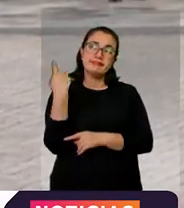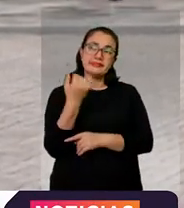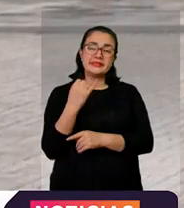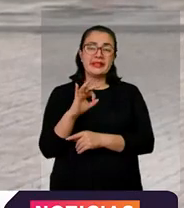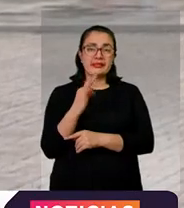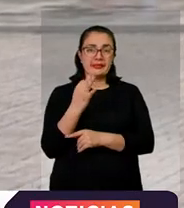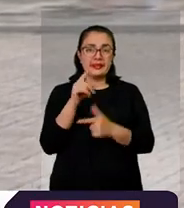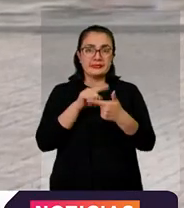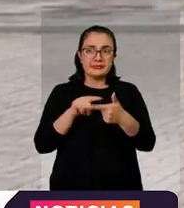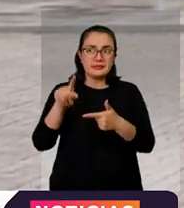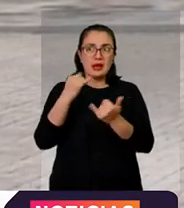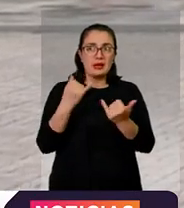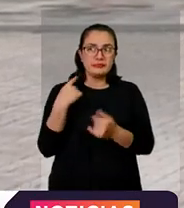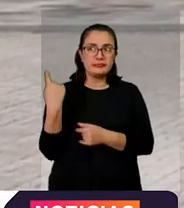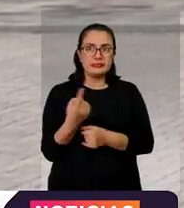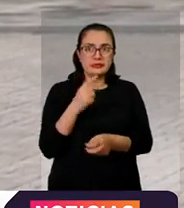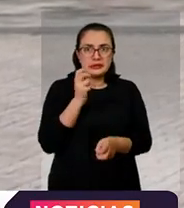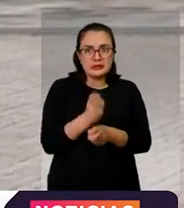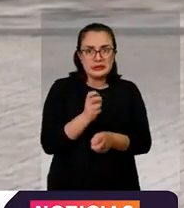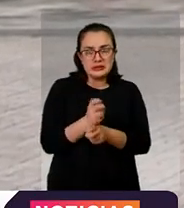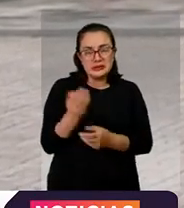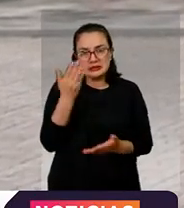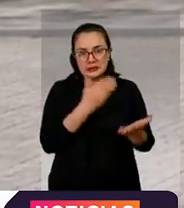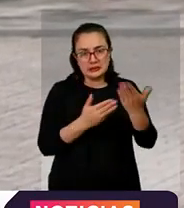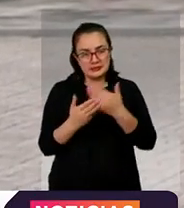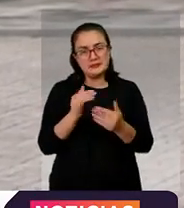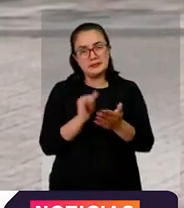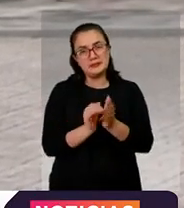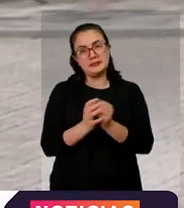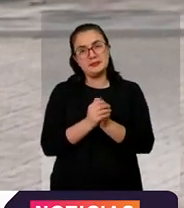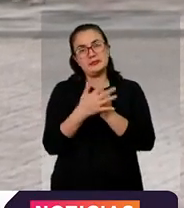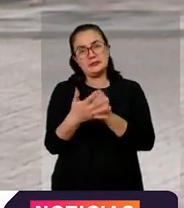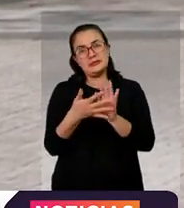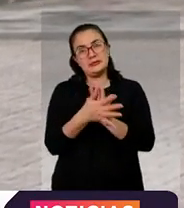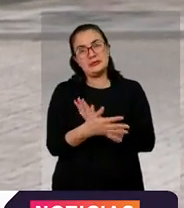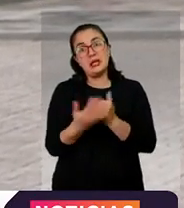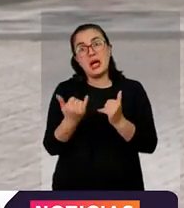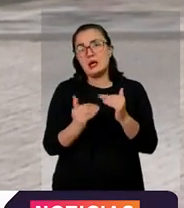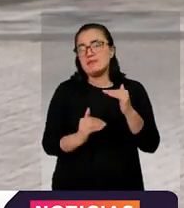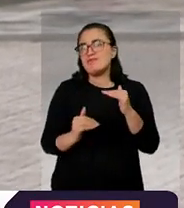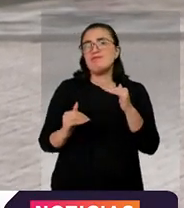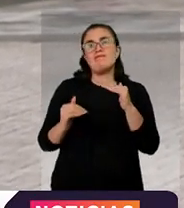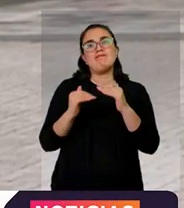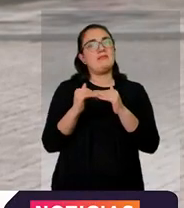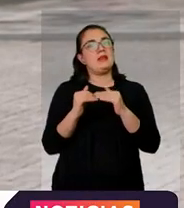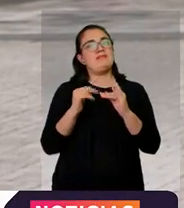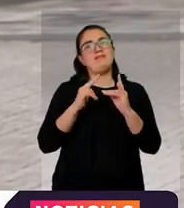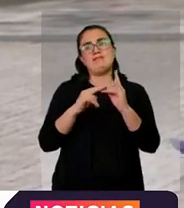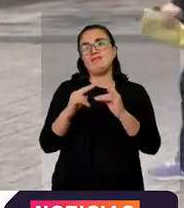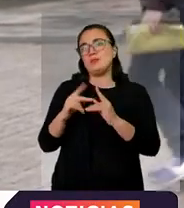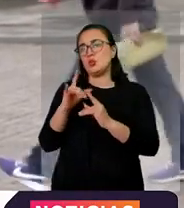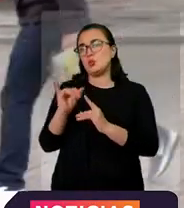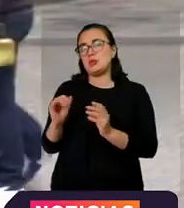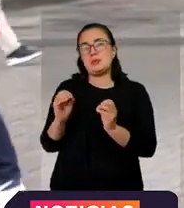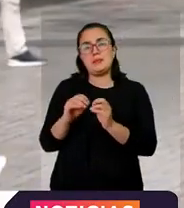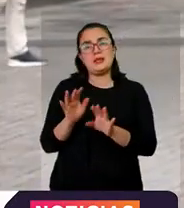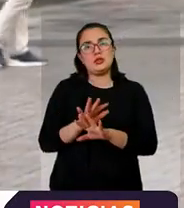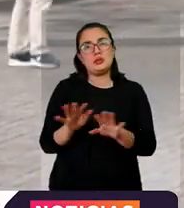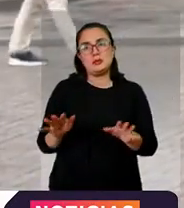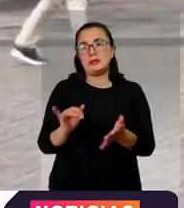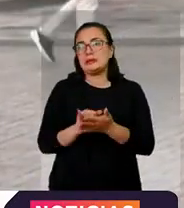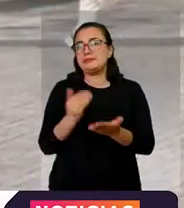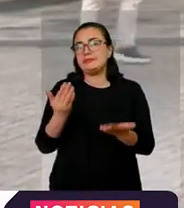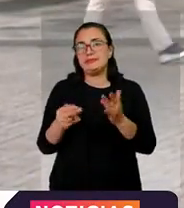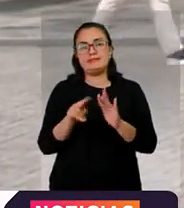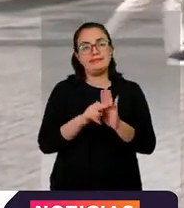enfrentando en la ciudad. Manifestó que esta es la ampliación máxima que se puede hacer de unidades de cuidado intensivo y que va conforme a la disponibilidad de talento